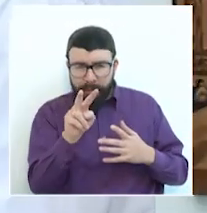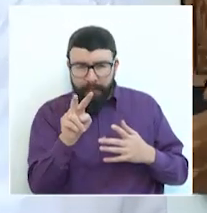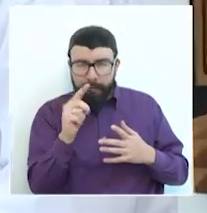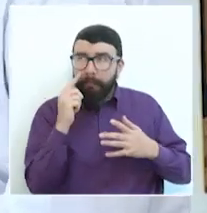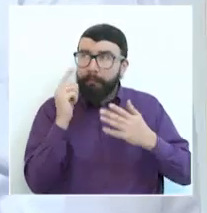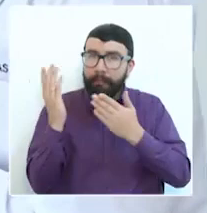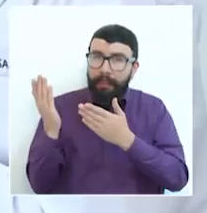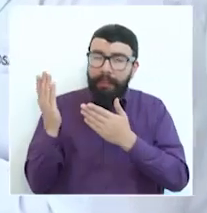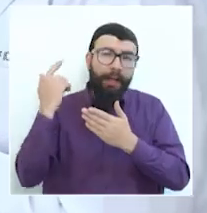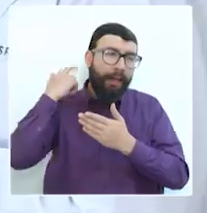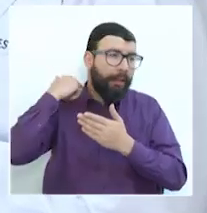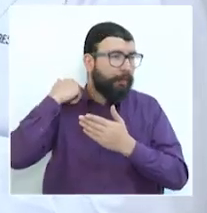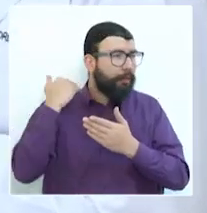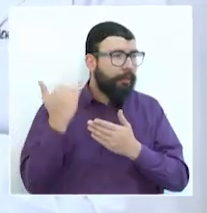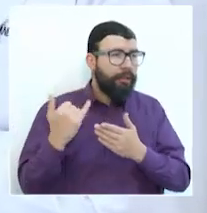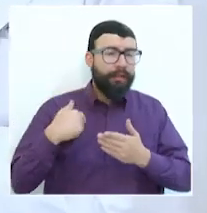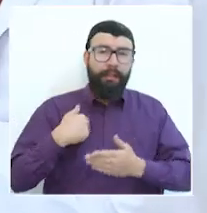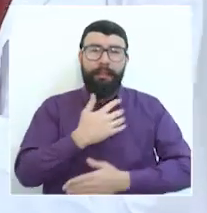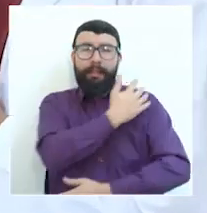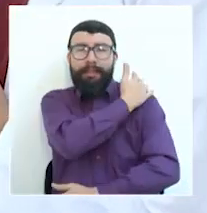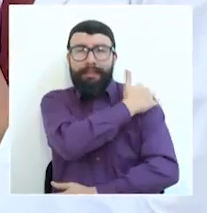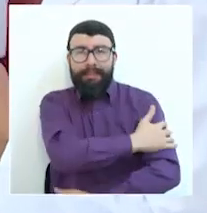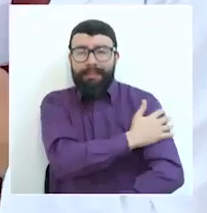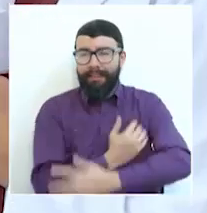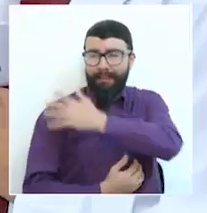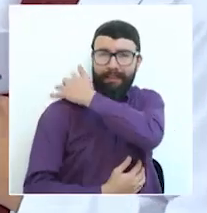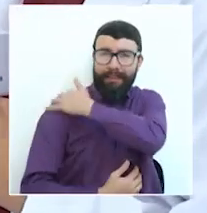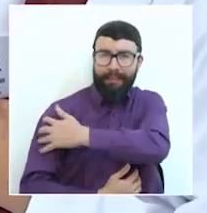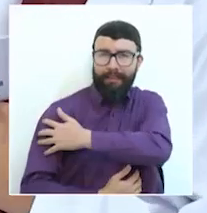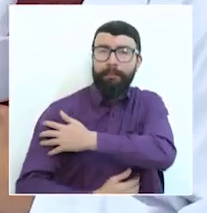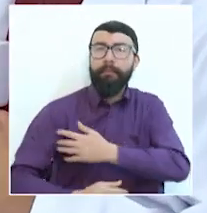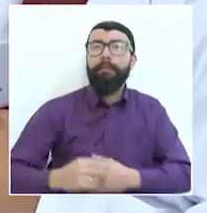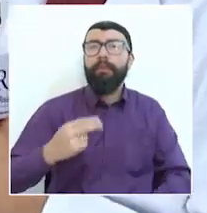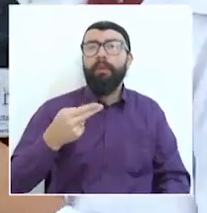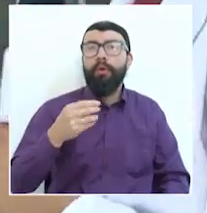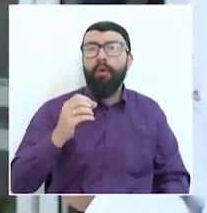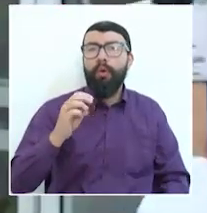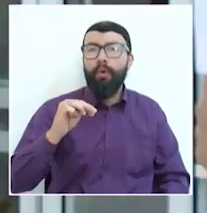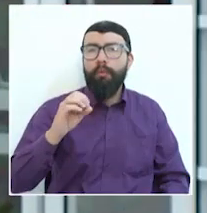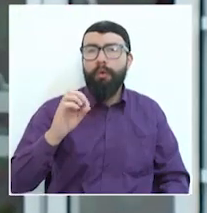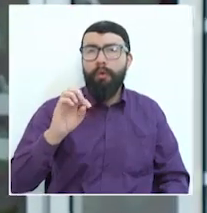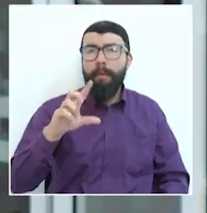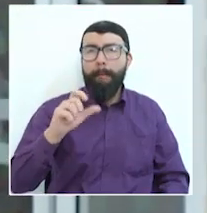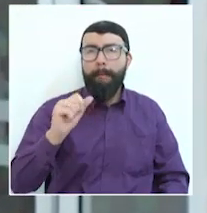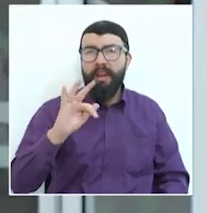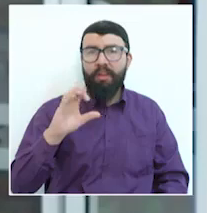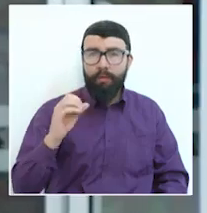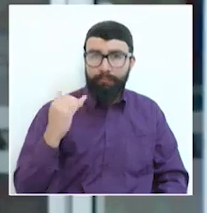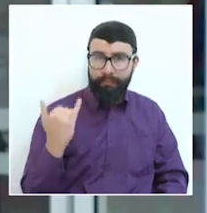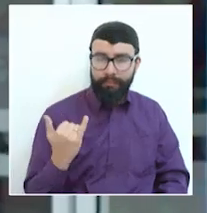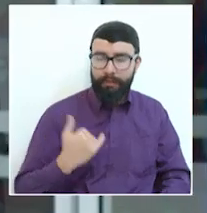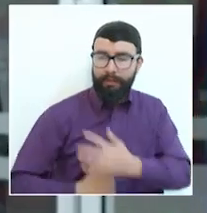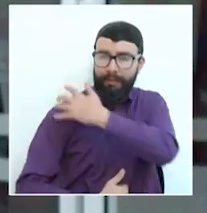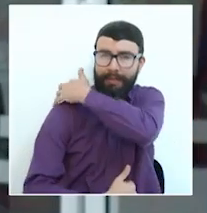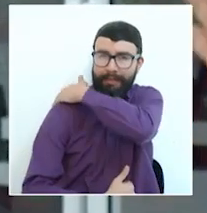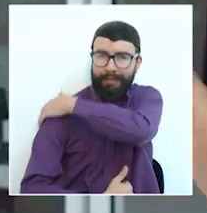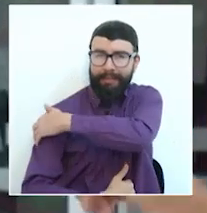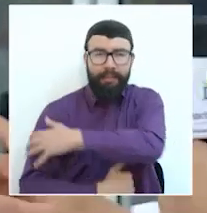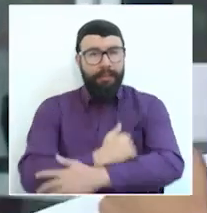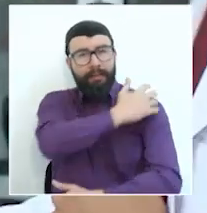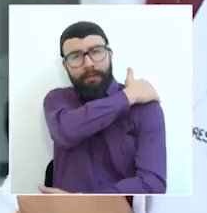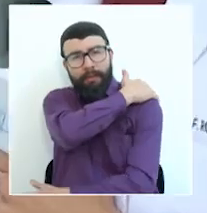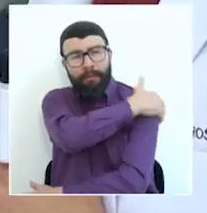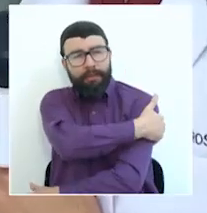de las escápulas, de lo que llamamos el omóplato, y comenzamos a darnos cuenta, y si